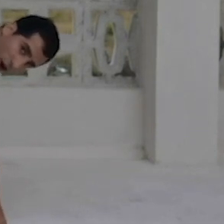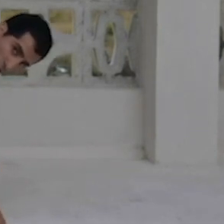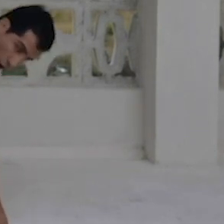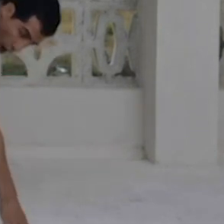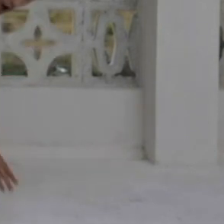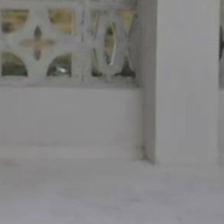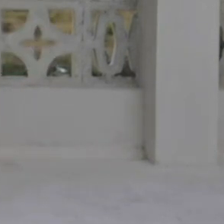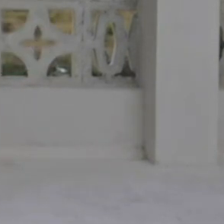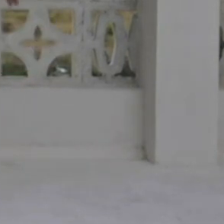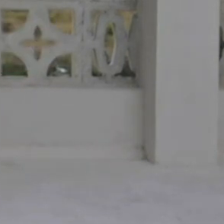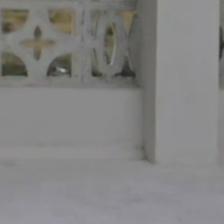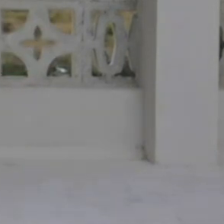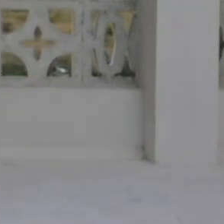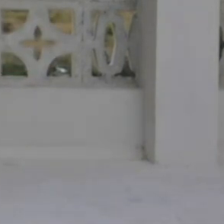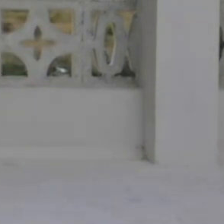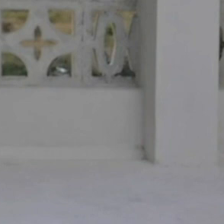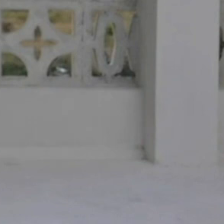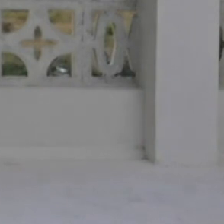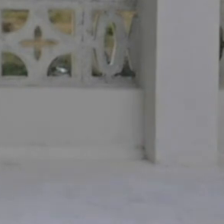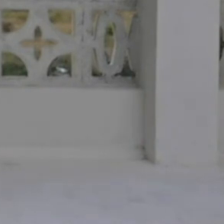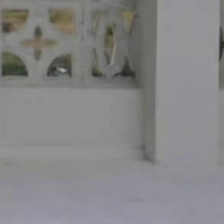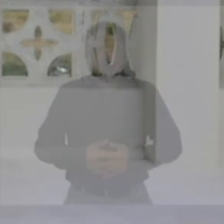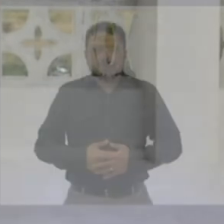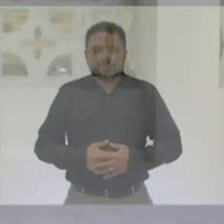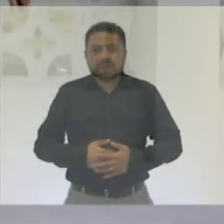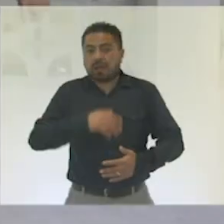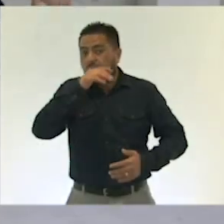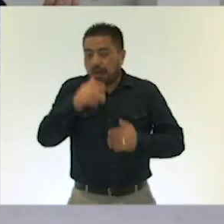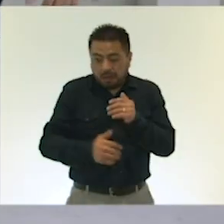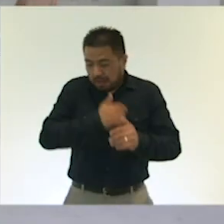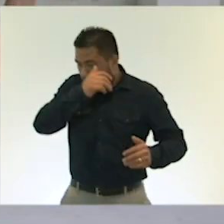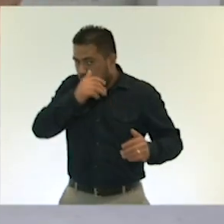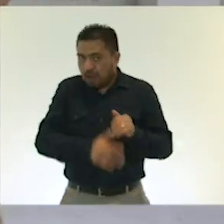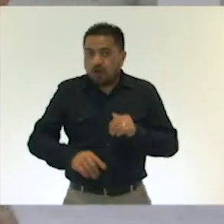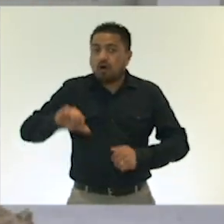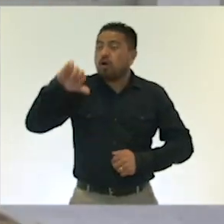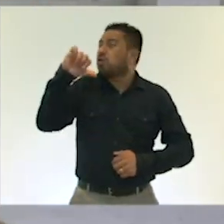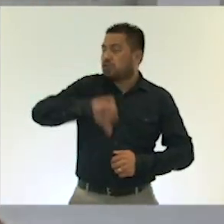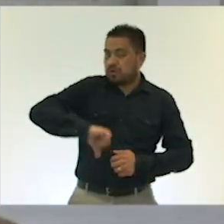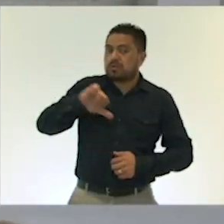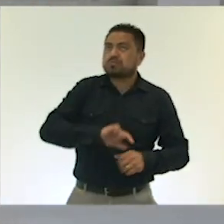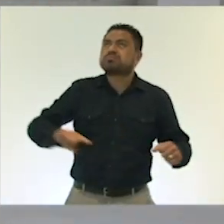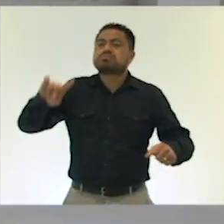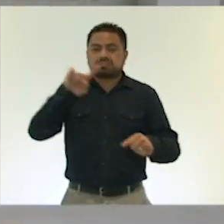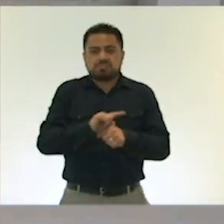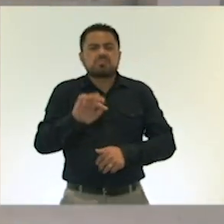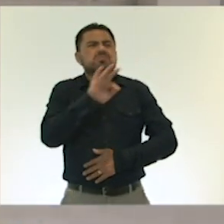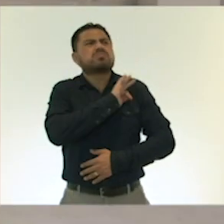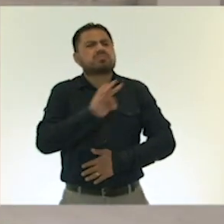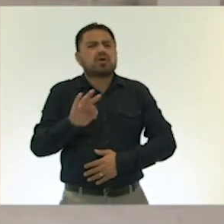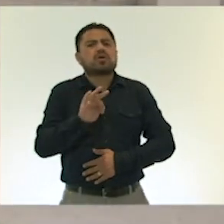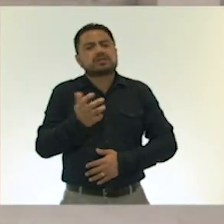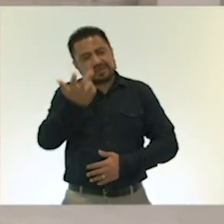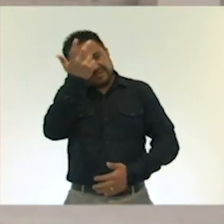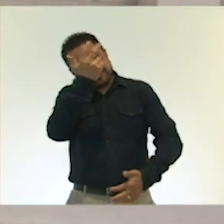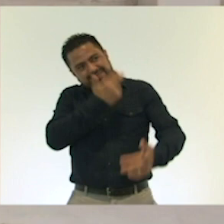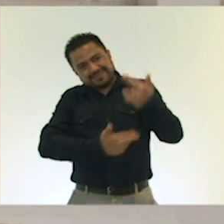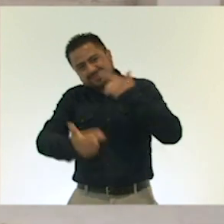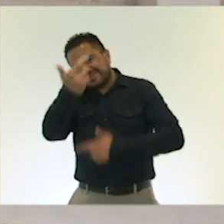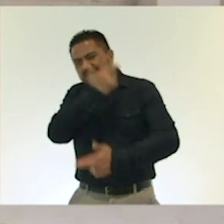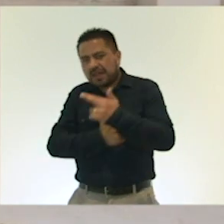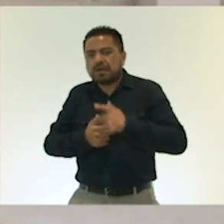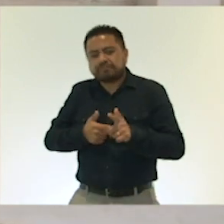7, 8. Con eso hemos terminado el día de hoy y podemos regresar